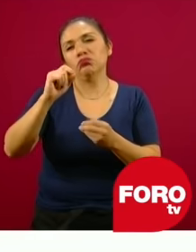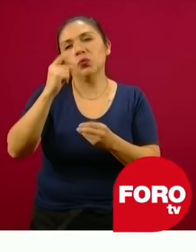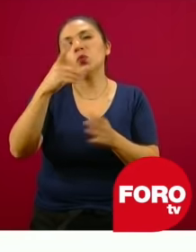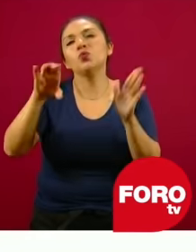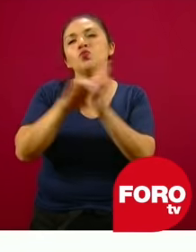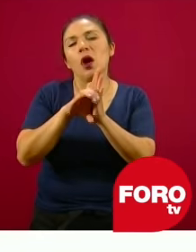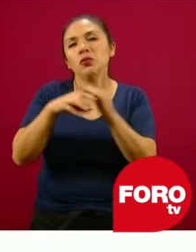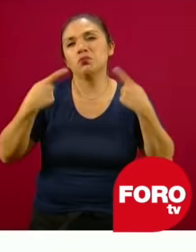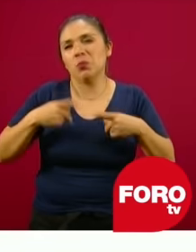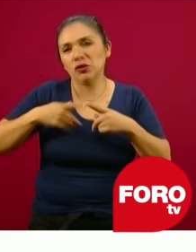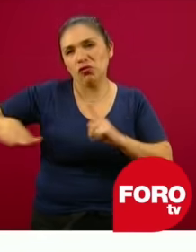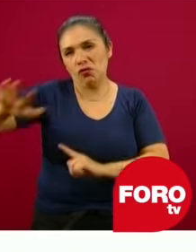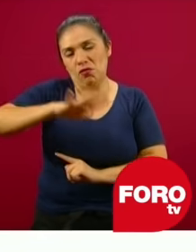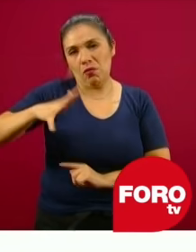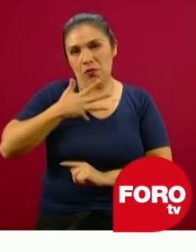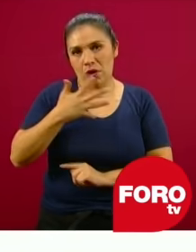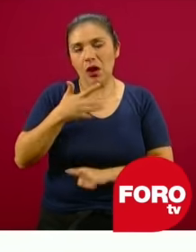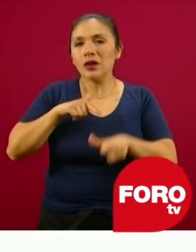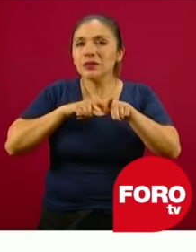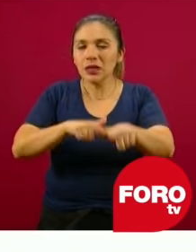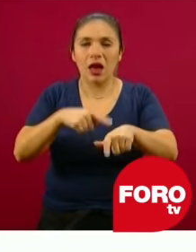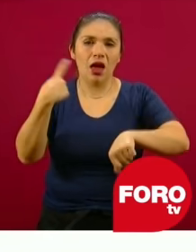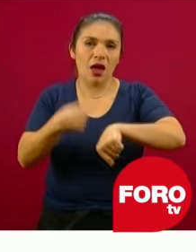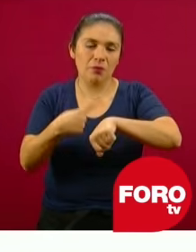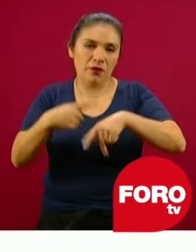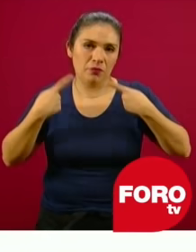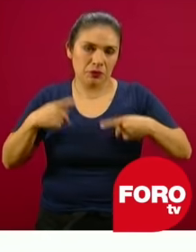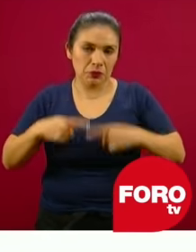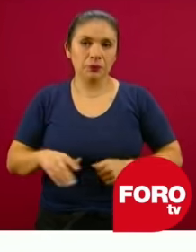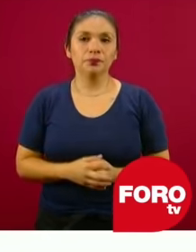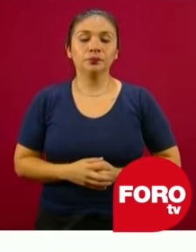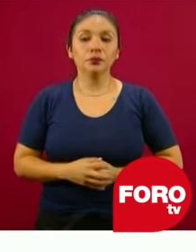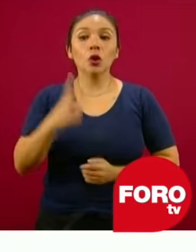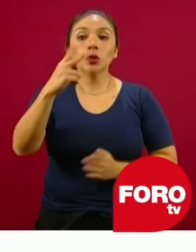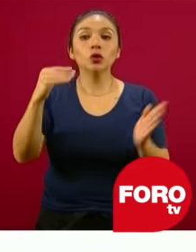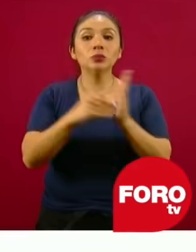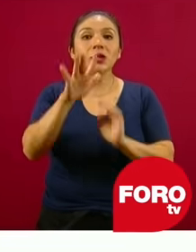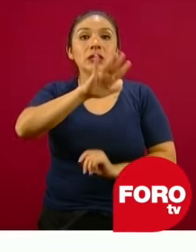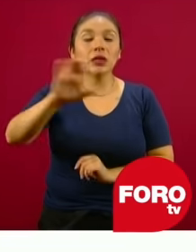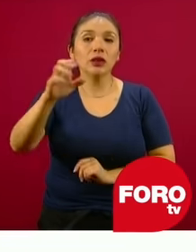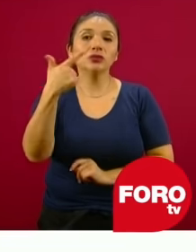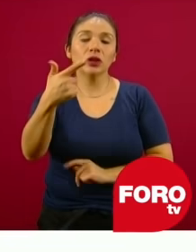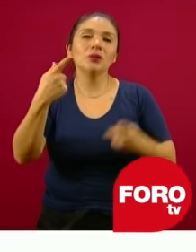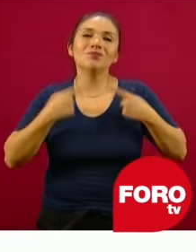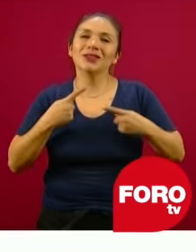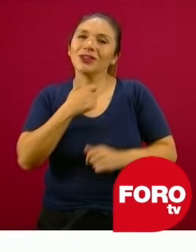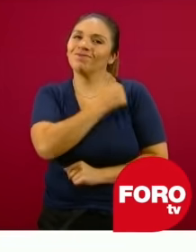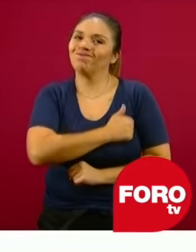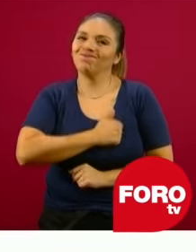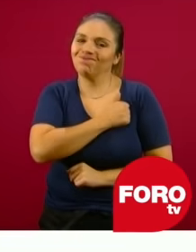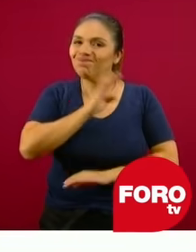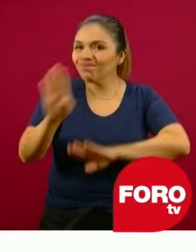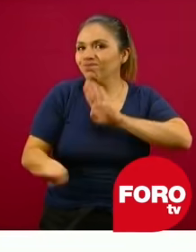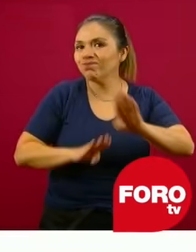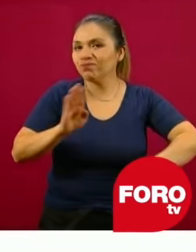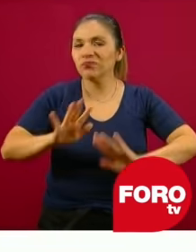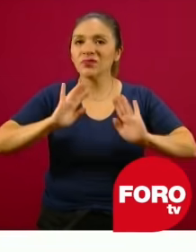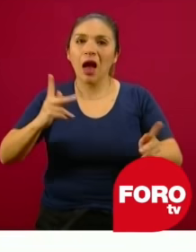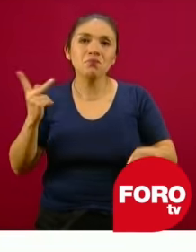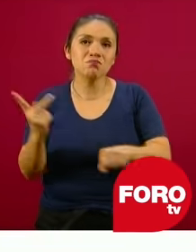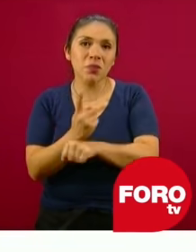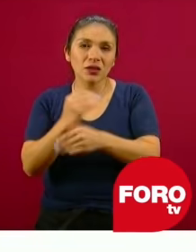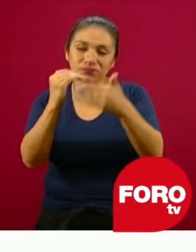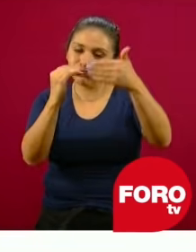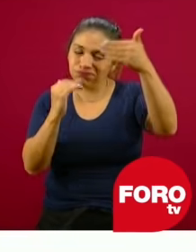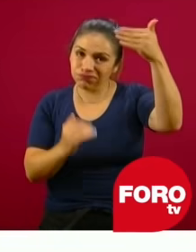14 días, sería la epidemia activa en México, 2 mil 507 lamentables defunciones que han ocurrido hasta el